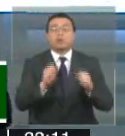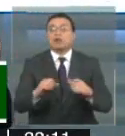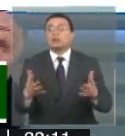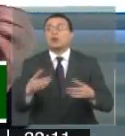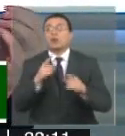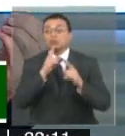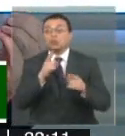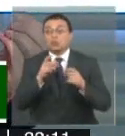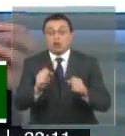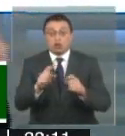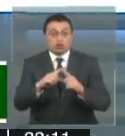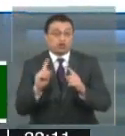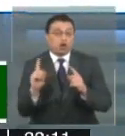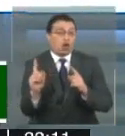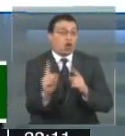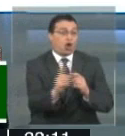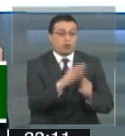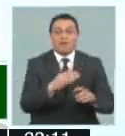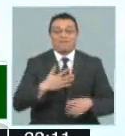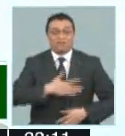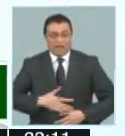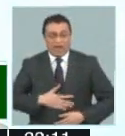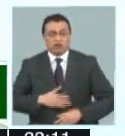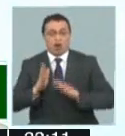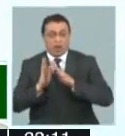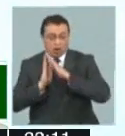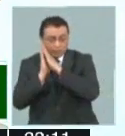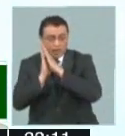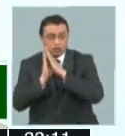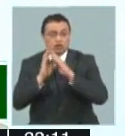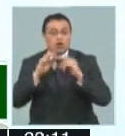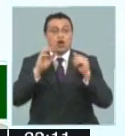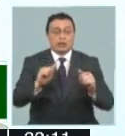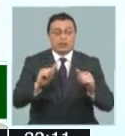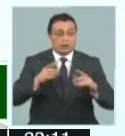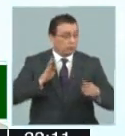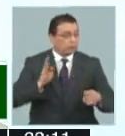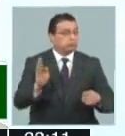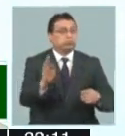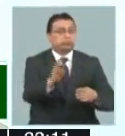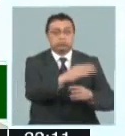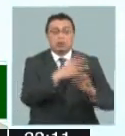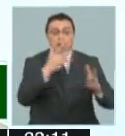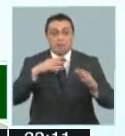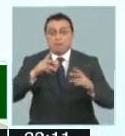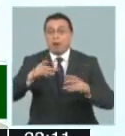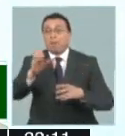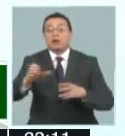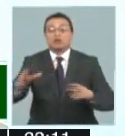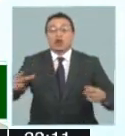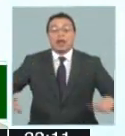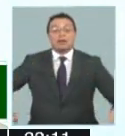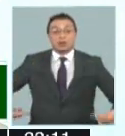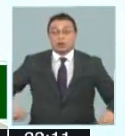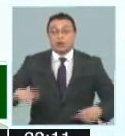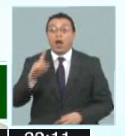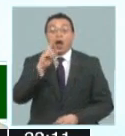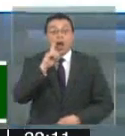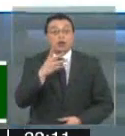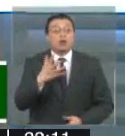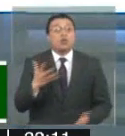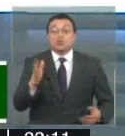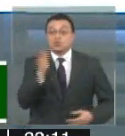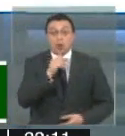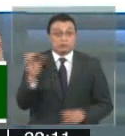la totalidad del circuito. Baño, alojamiento y que tenga desplazamiento para, por ejemplo, la silla de ruedas? Yo no conozco